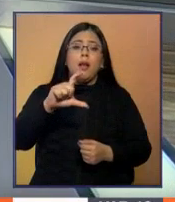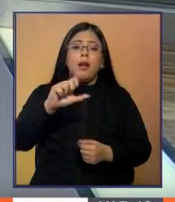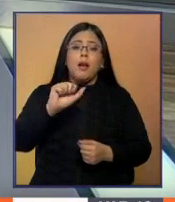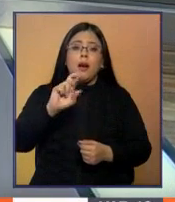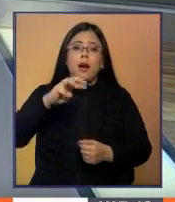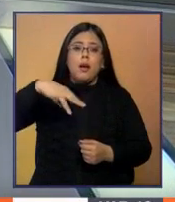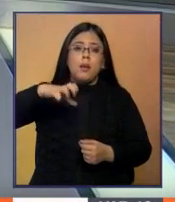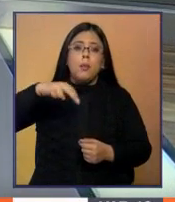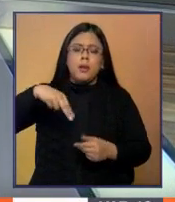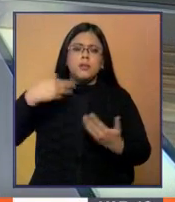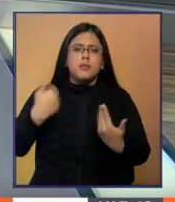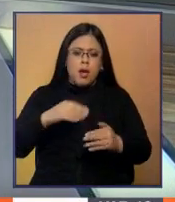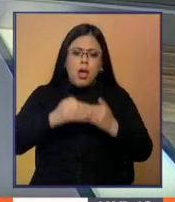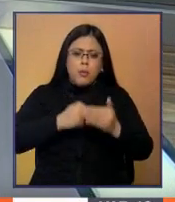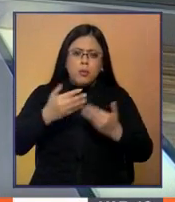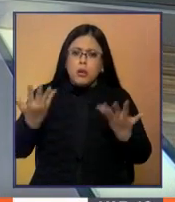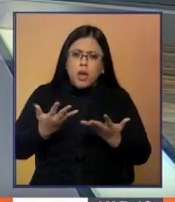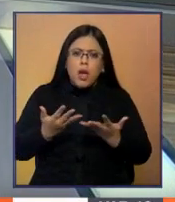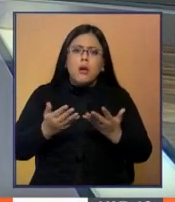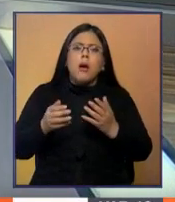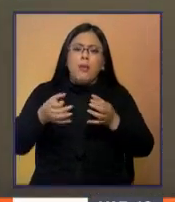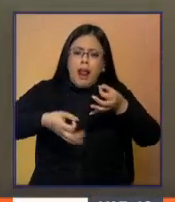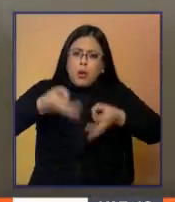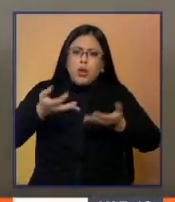defina cómo se va a proteger al niño.